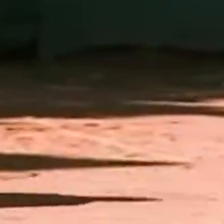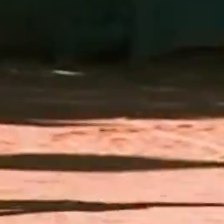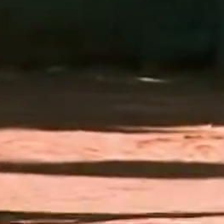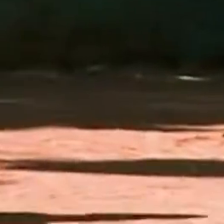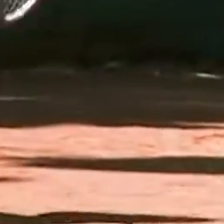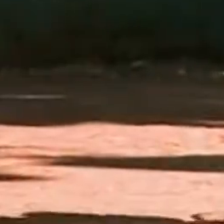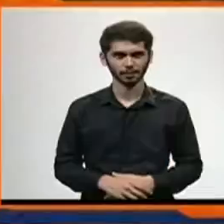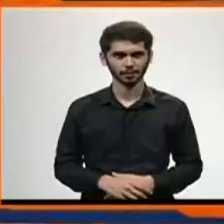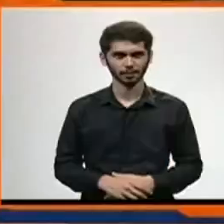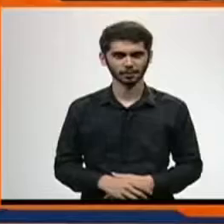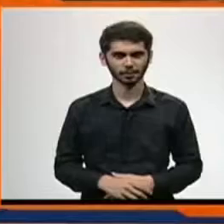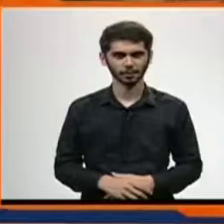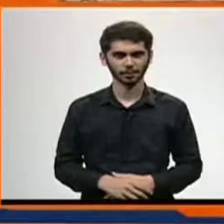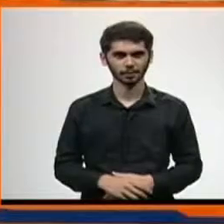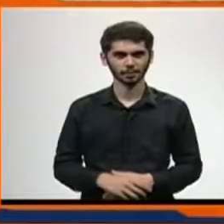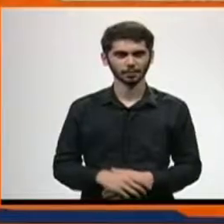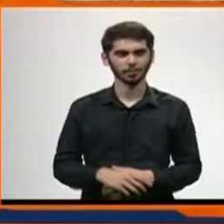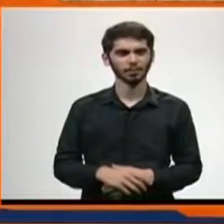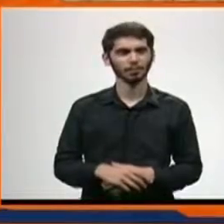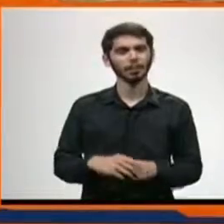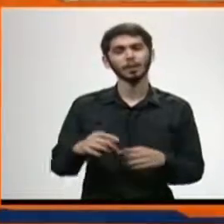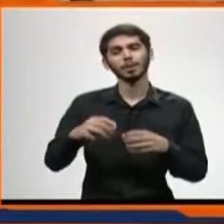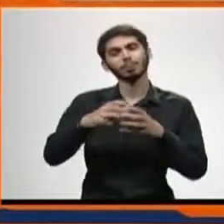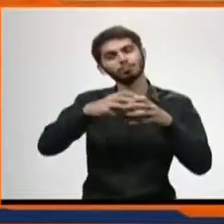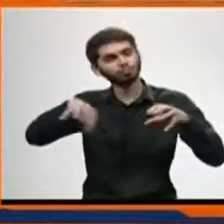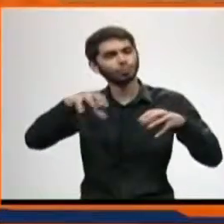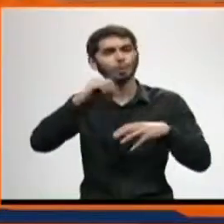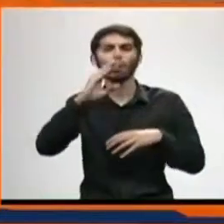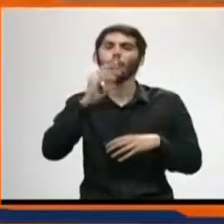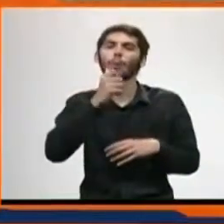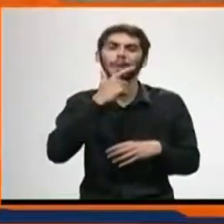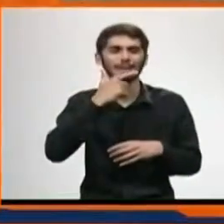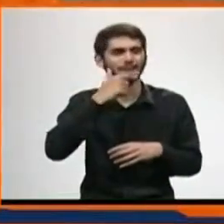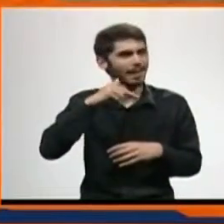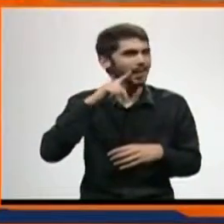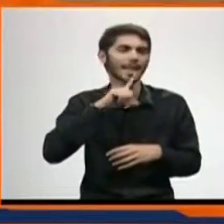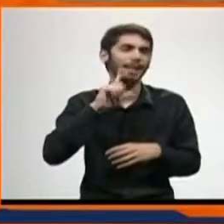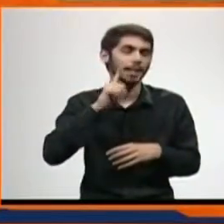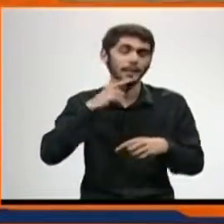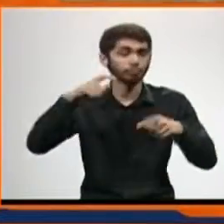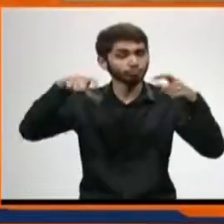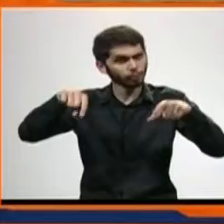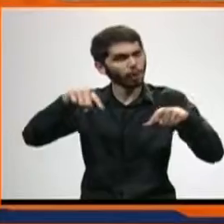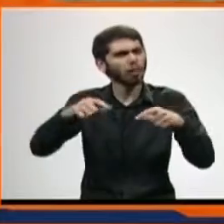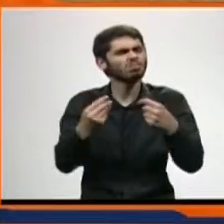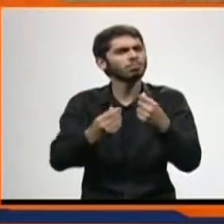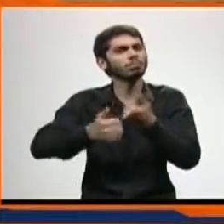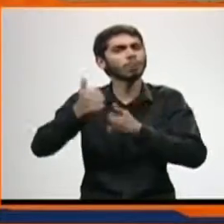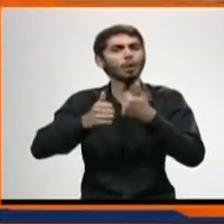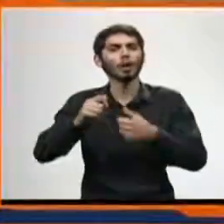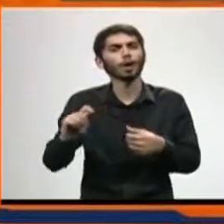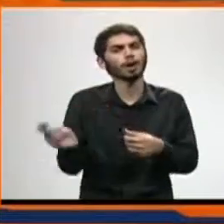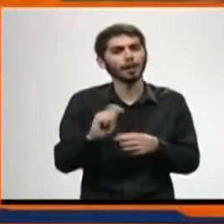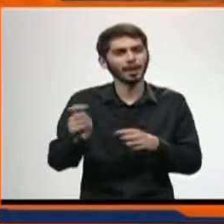polideportivo el anexo del club obras sanitarias fue la sede de la quinta edición del torneo internacional de tenis adaptado en